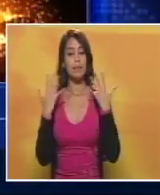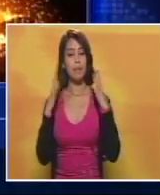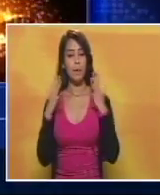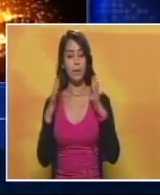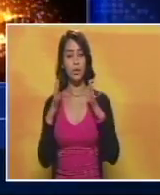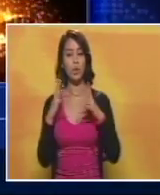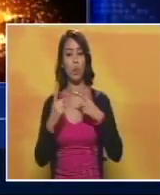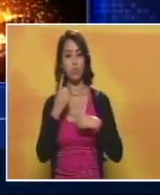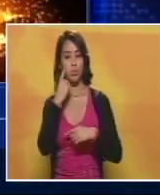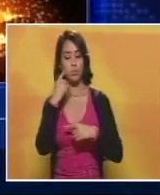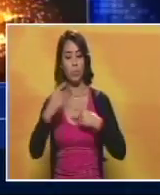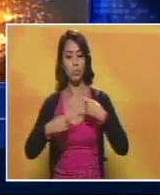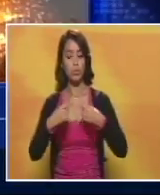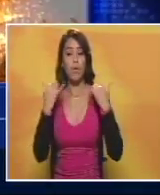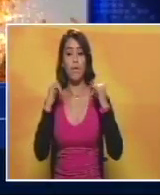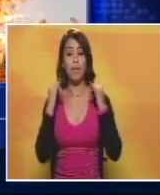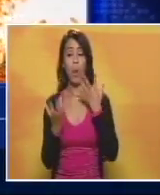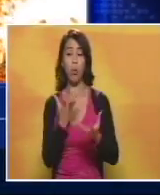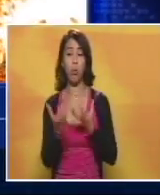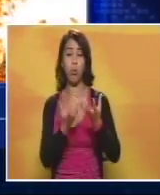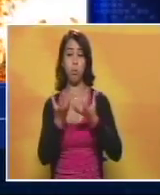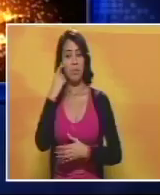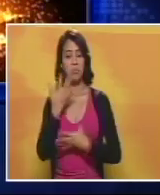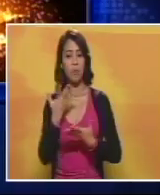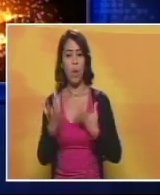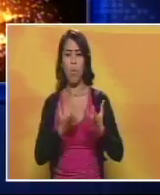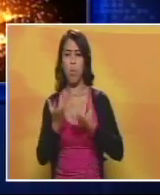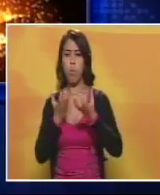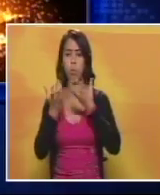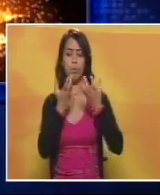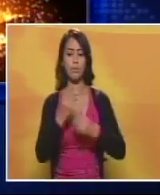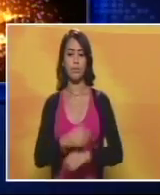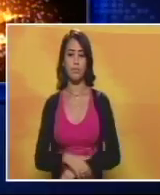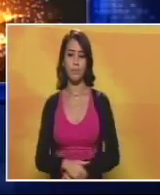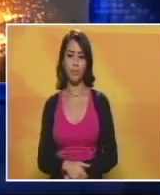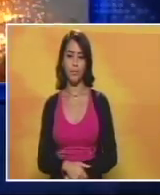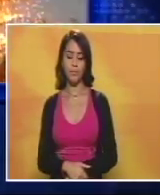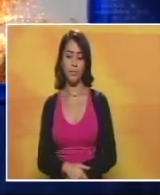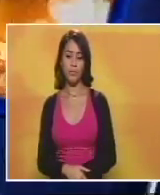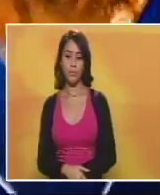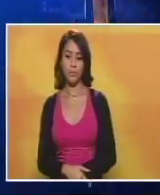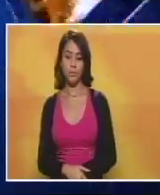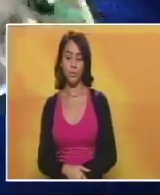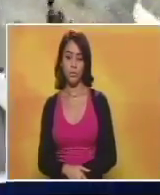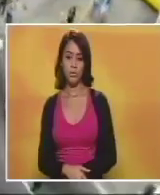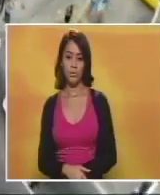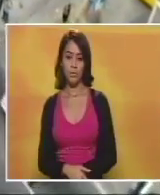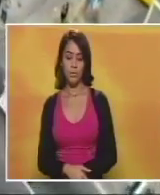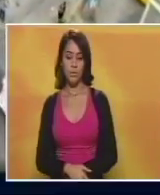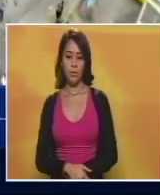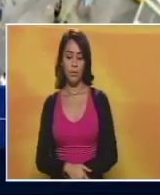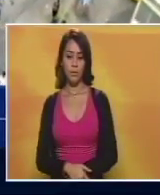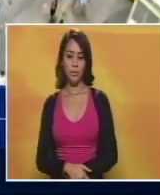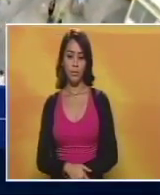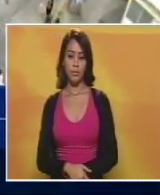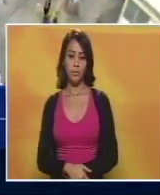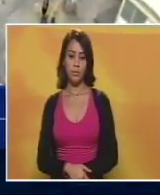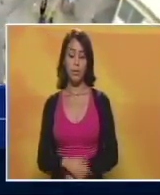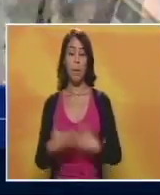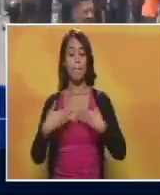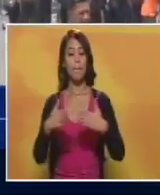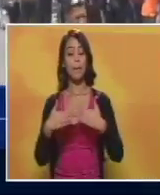el control del arribo de sargazos y especies exóticas invasoras. Hoy los desafíos más grandes están en el